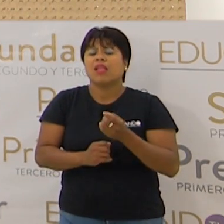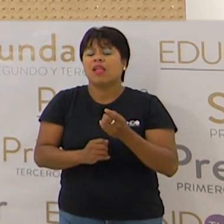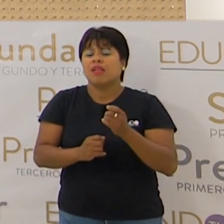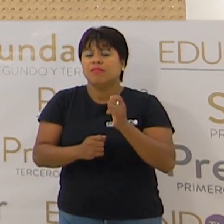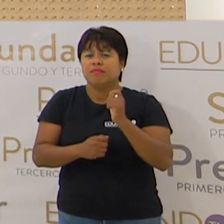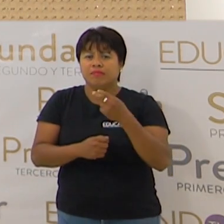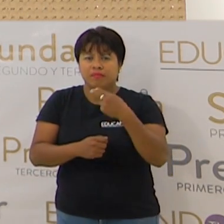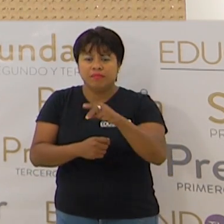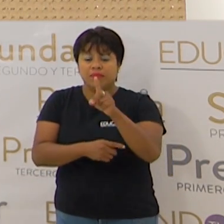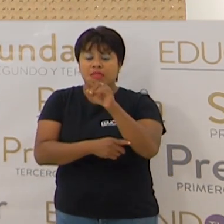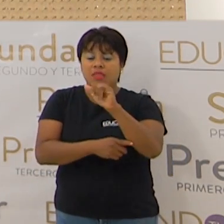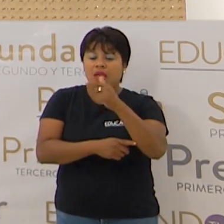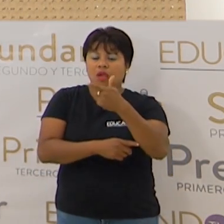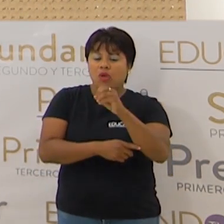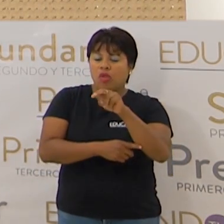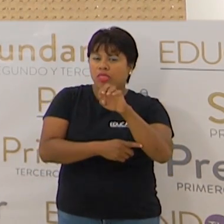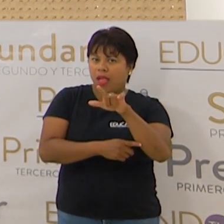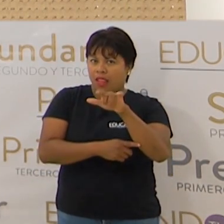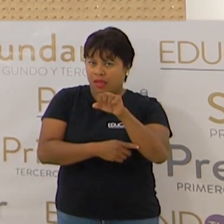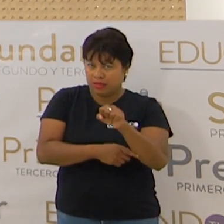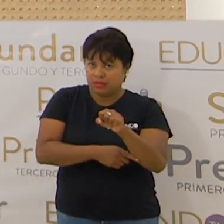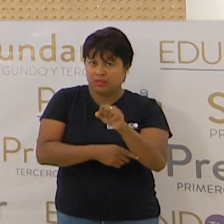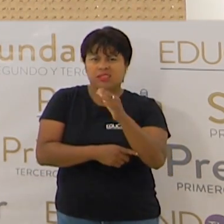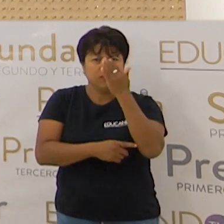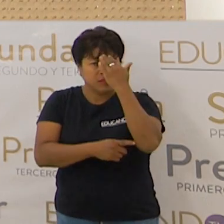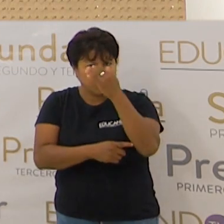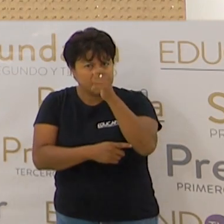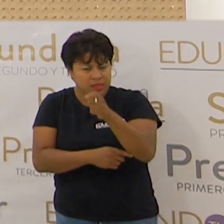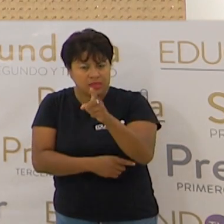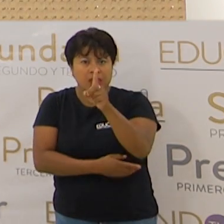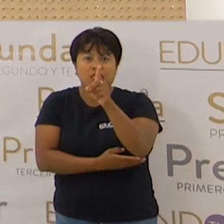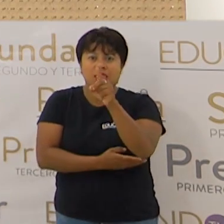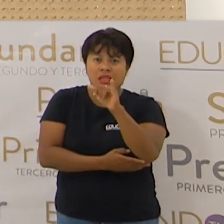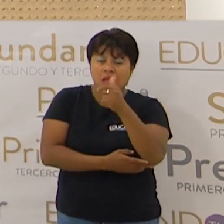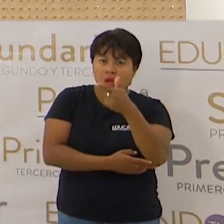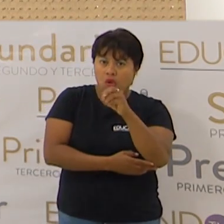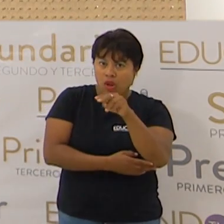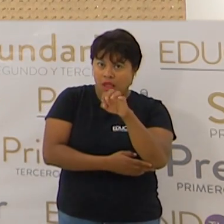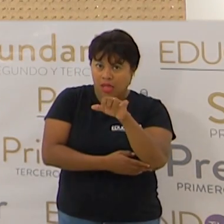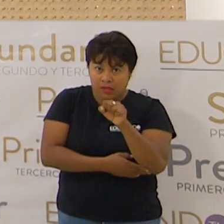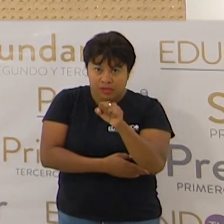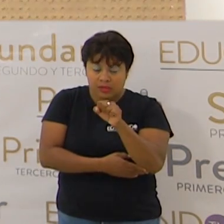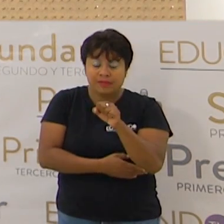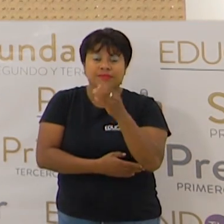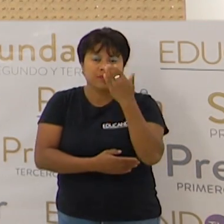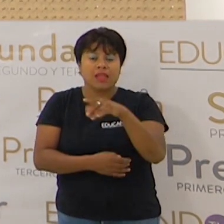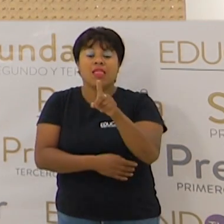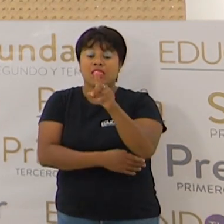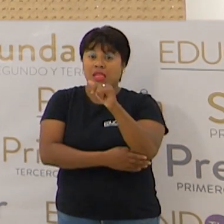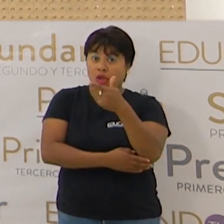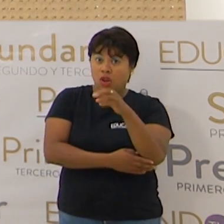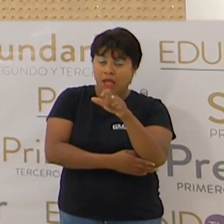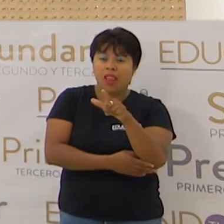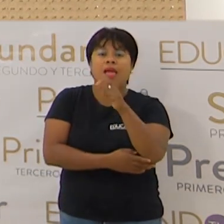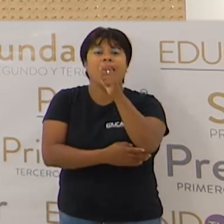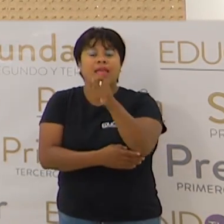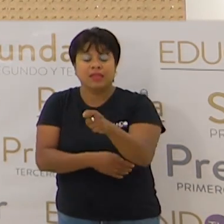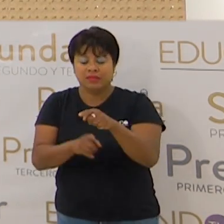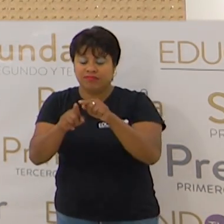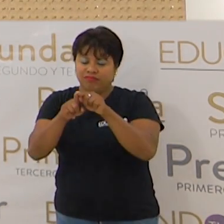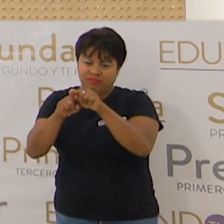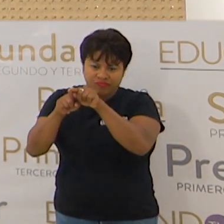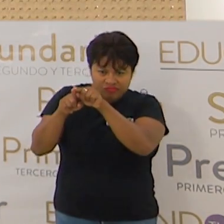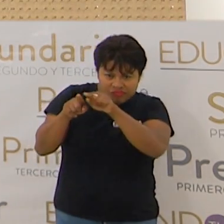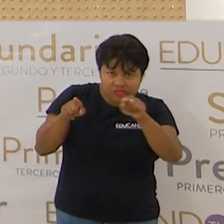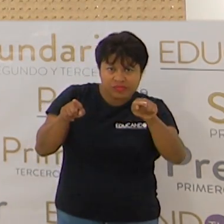llaman diagonales. ¿Sabes qué es una diagonal? ¿Sí? Pues una diagonal es un